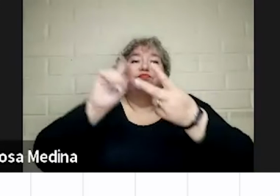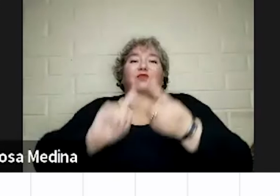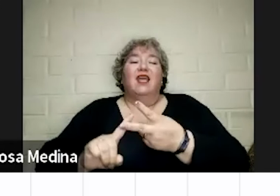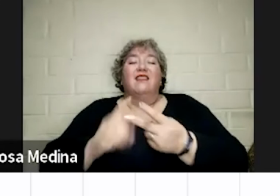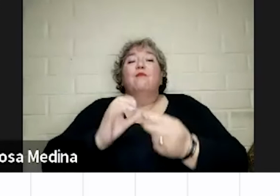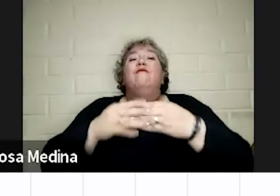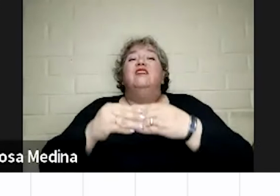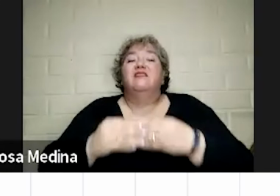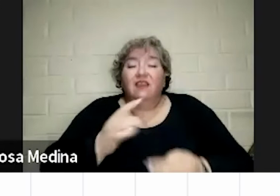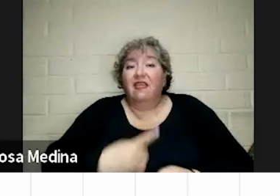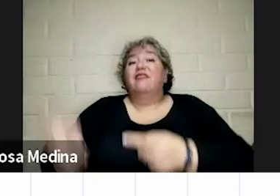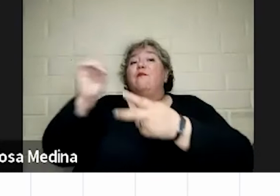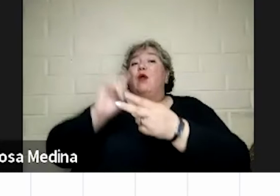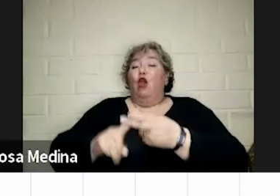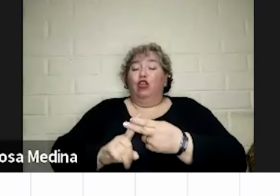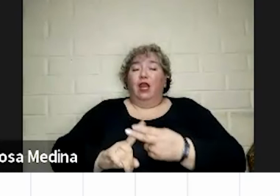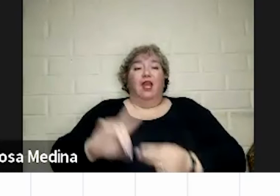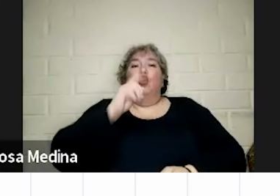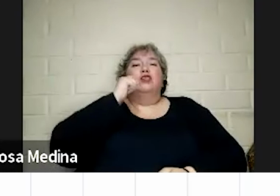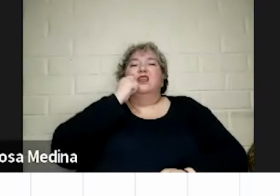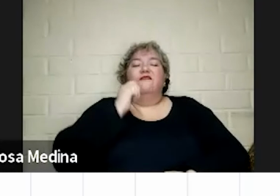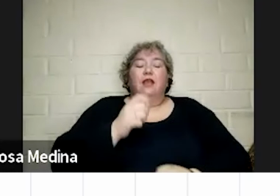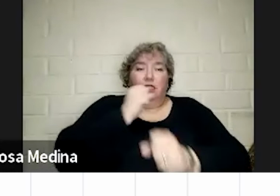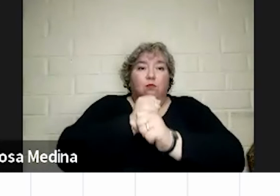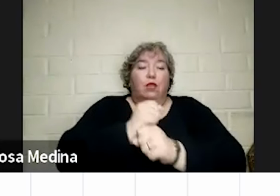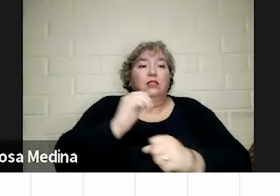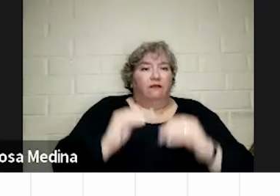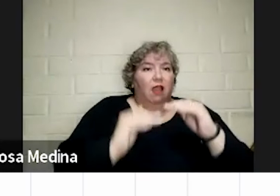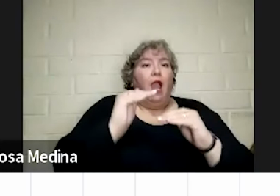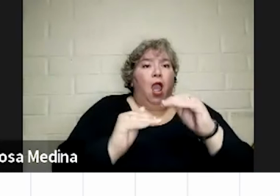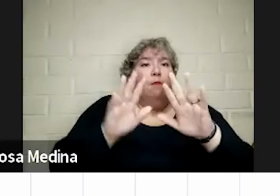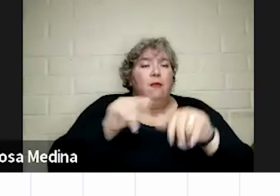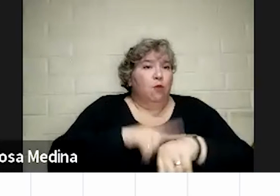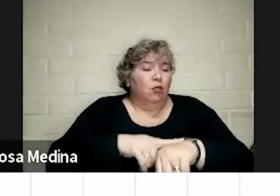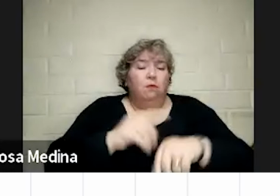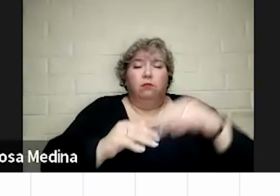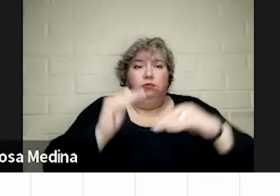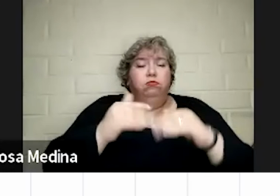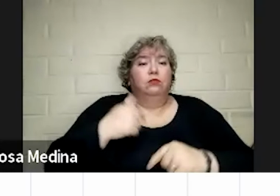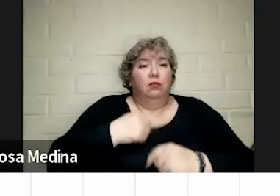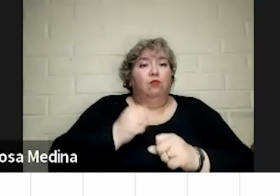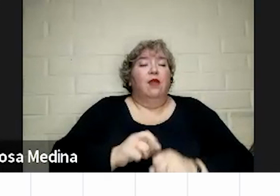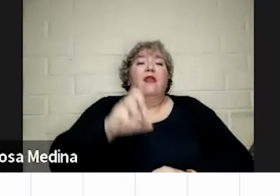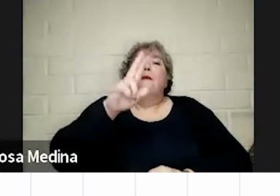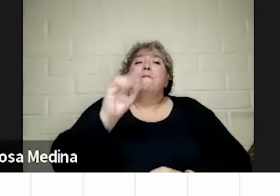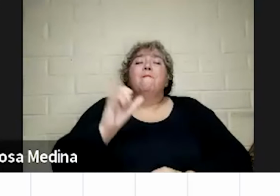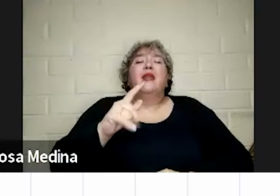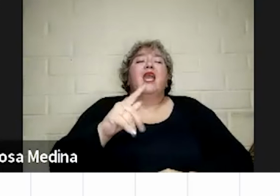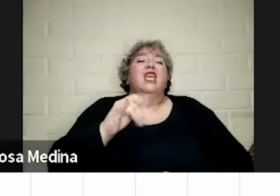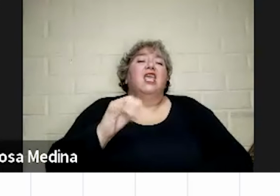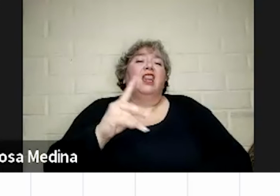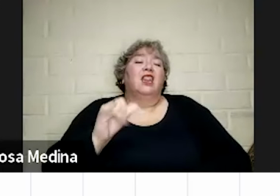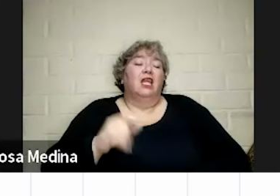esto no quiere decir que no las vayamos trabajando en paralelo. Yo puedo trabajar planificación desde prekinder, no hay problema, o incluso desde